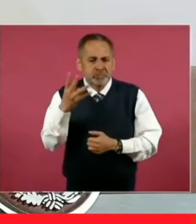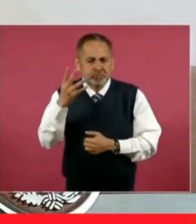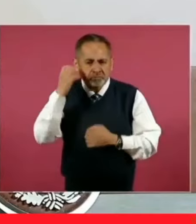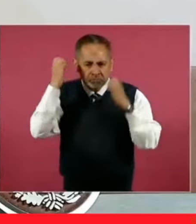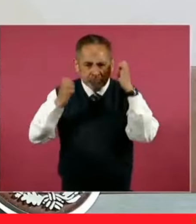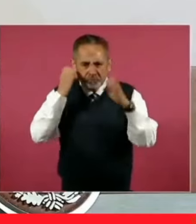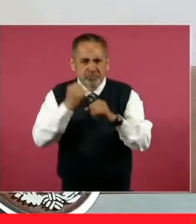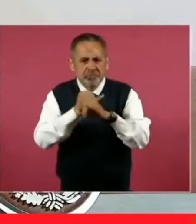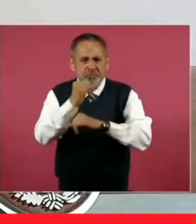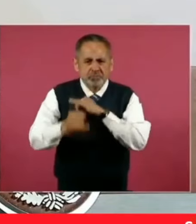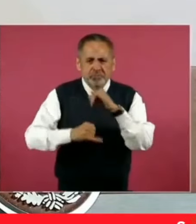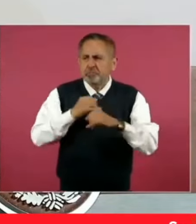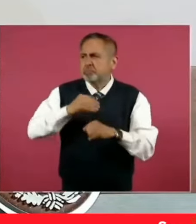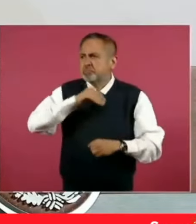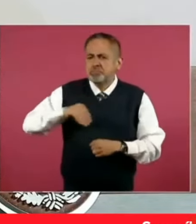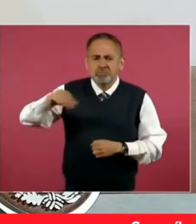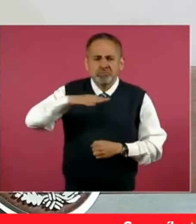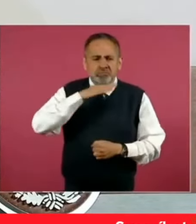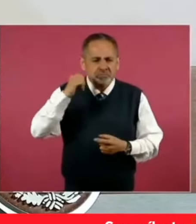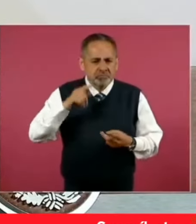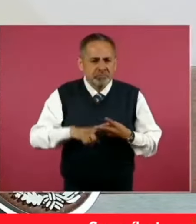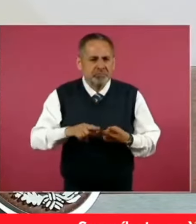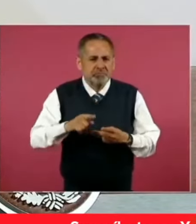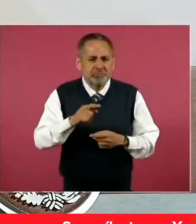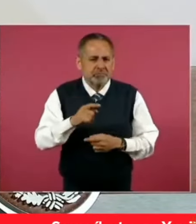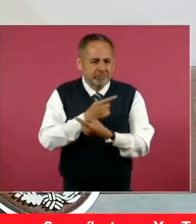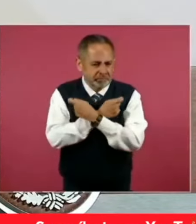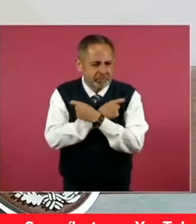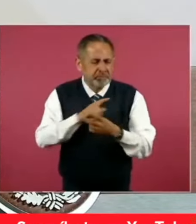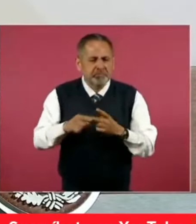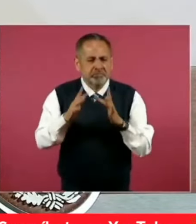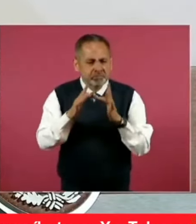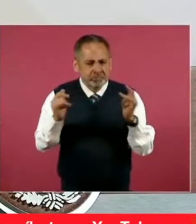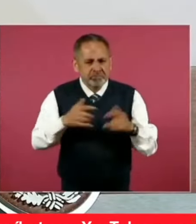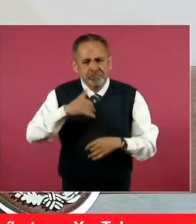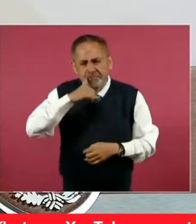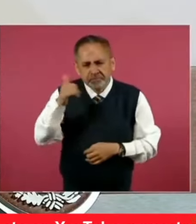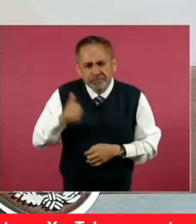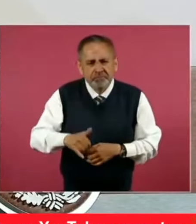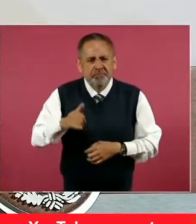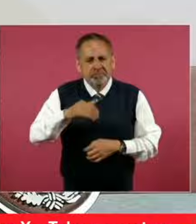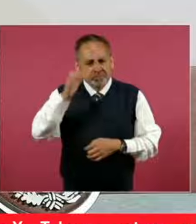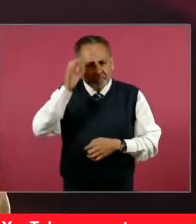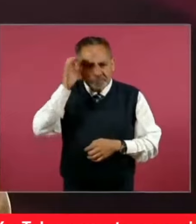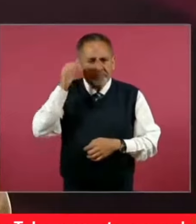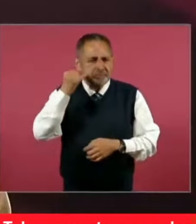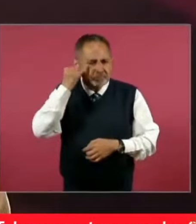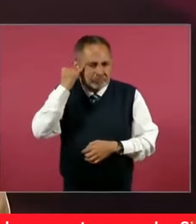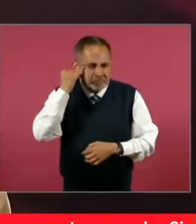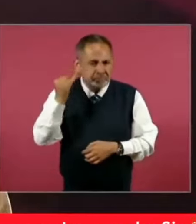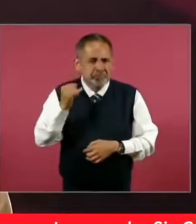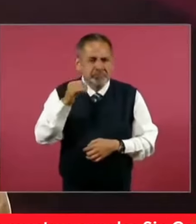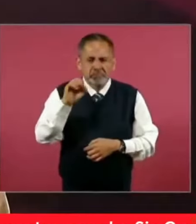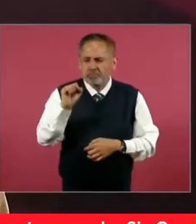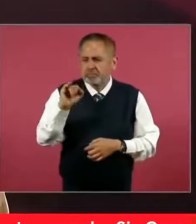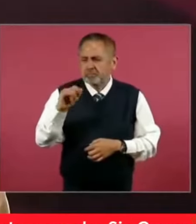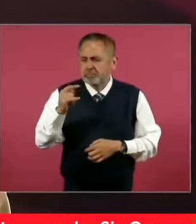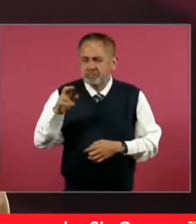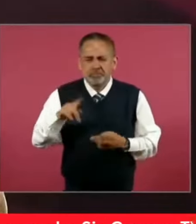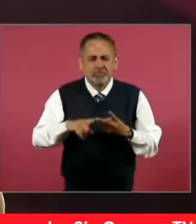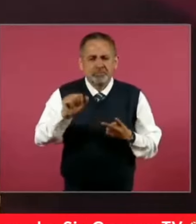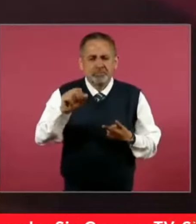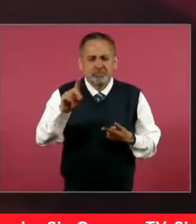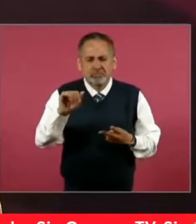exposiciones internacionales en Alemania, Austria, Francia, Italia, China, Japón, Singapur, Abu